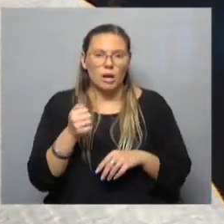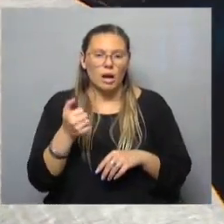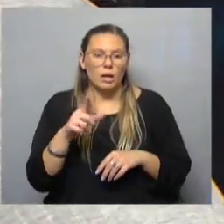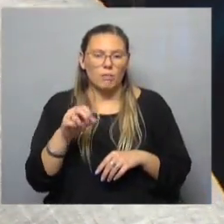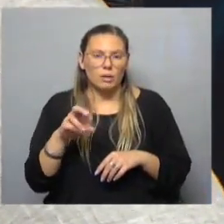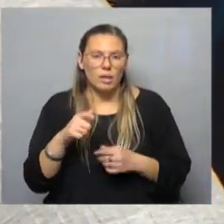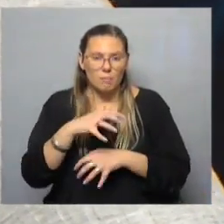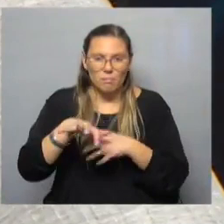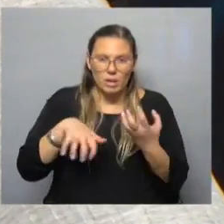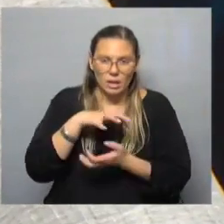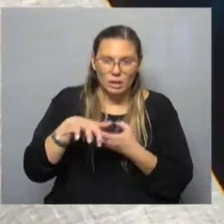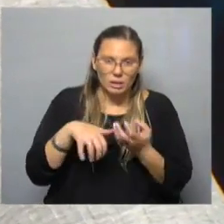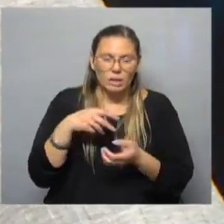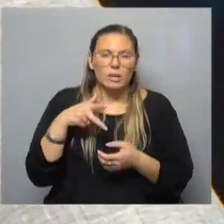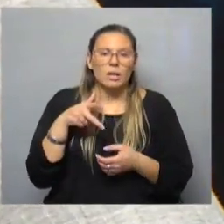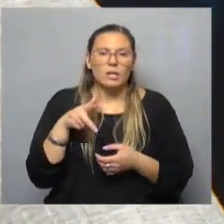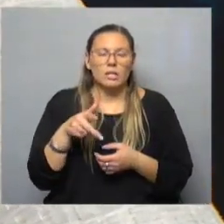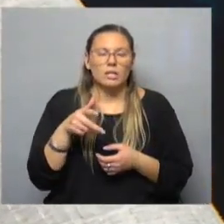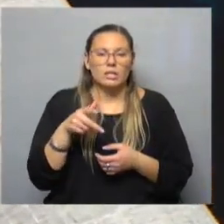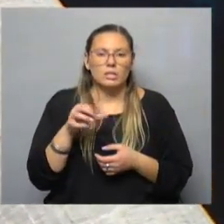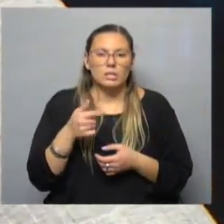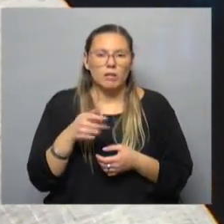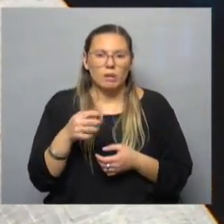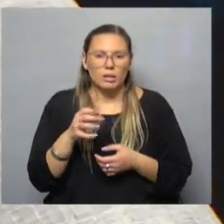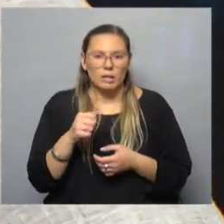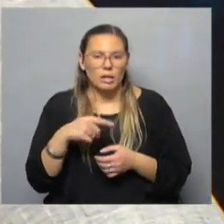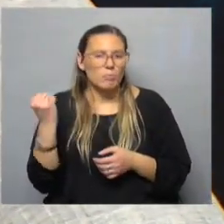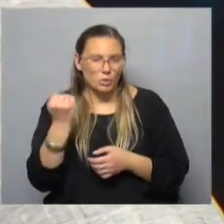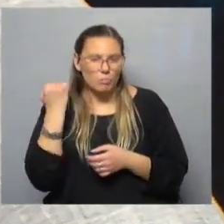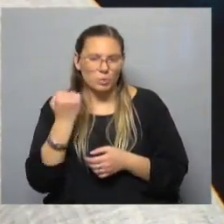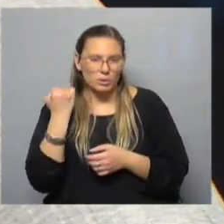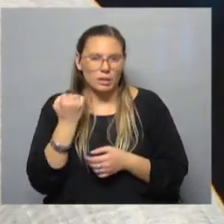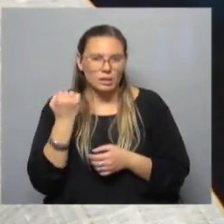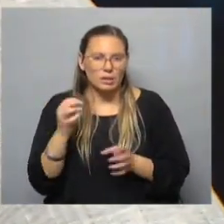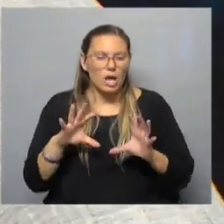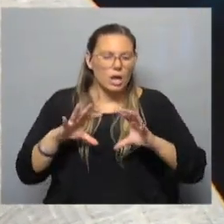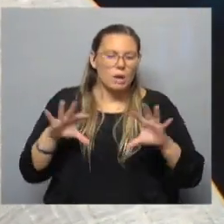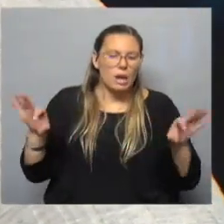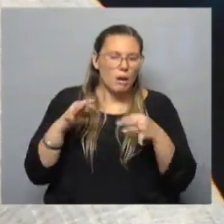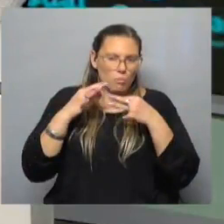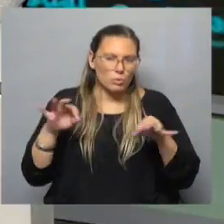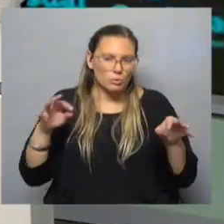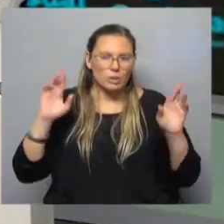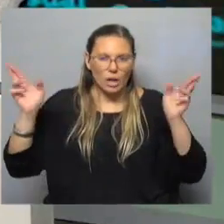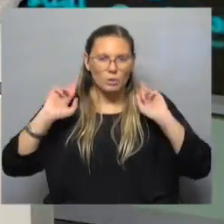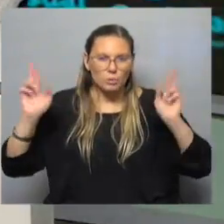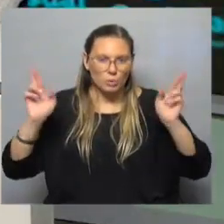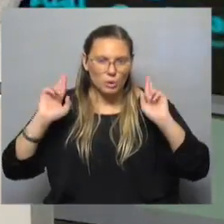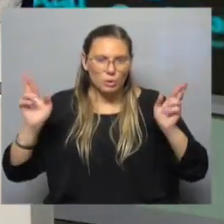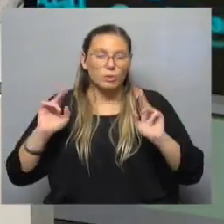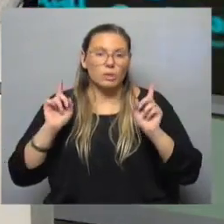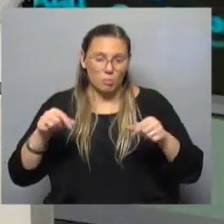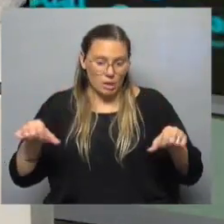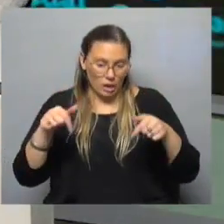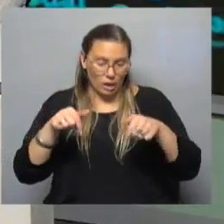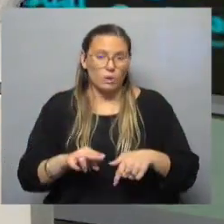la mezcla la hizo Daniel Chapalián, que tal, que es como muy importante en la peli, ¿no? Del mundo sonoro que tiene, la construcción sonora. Y la música también se hizo